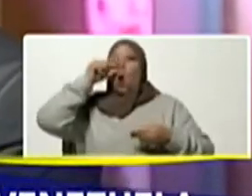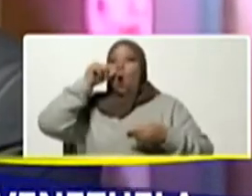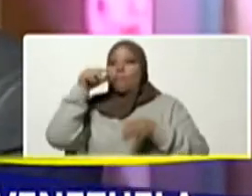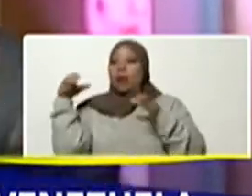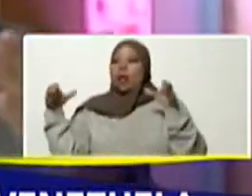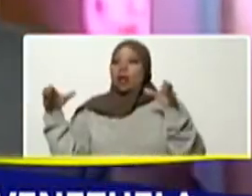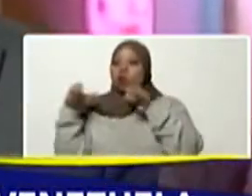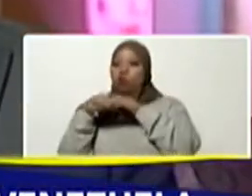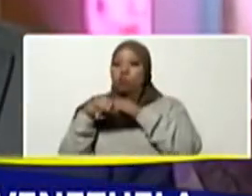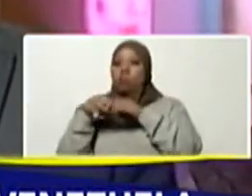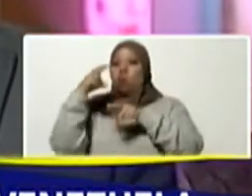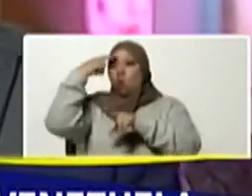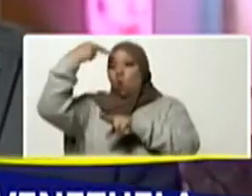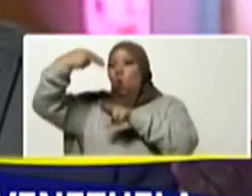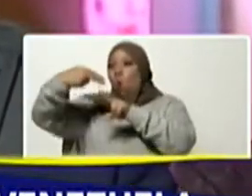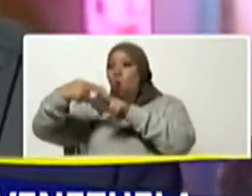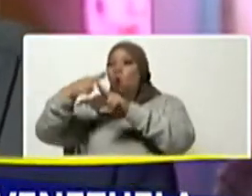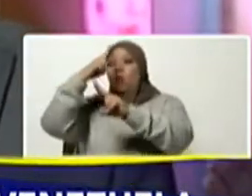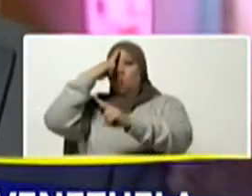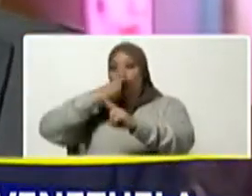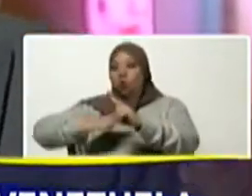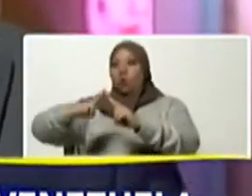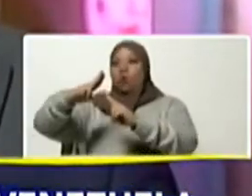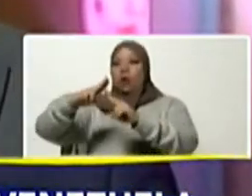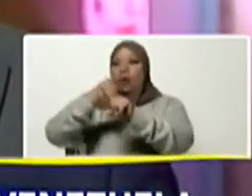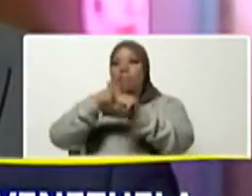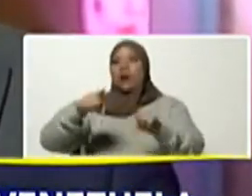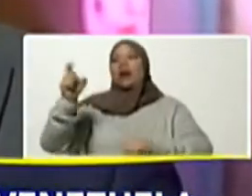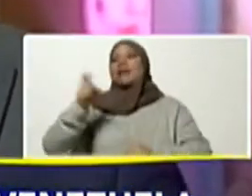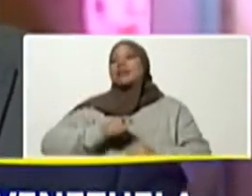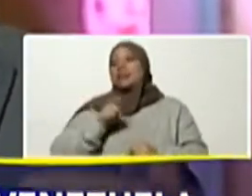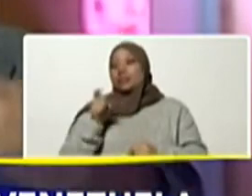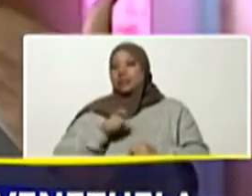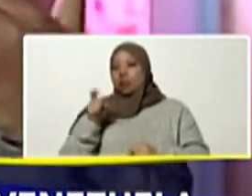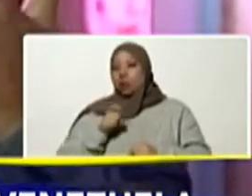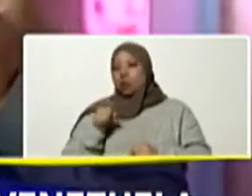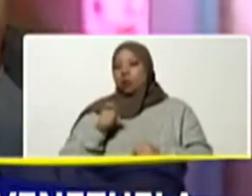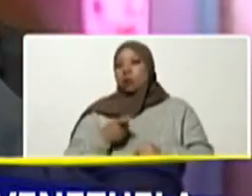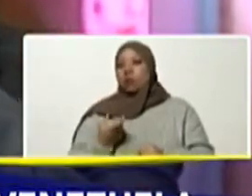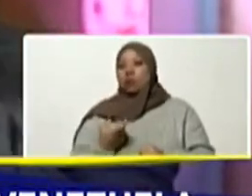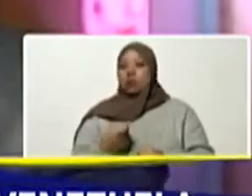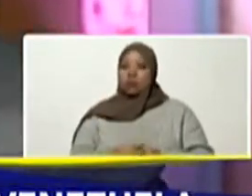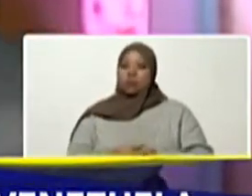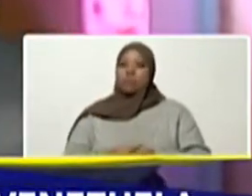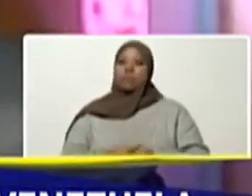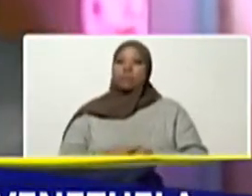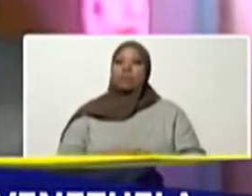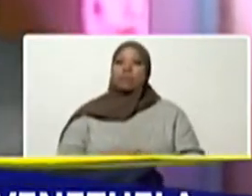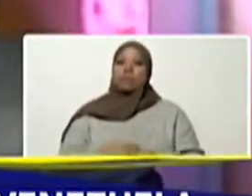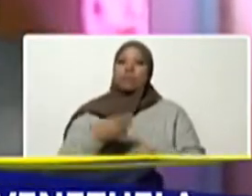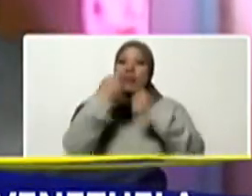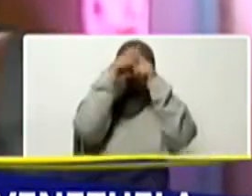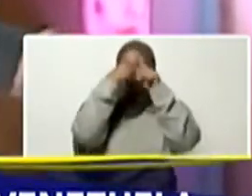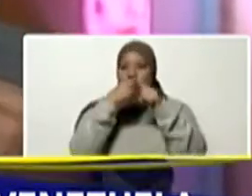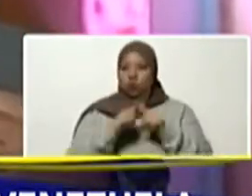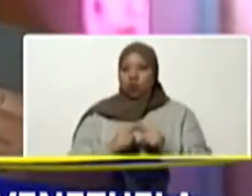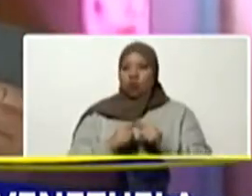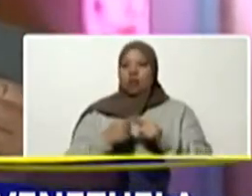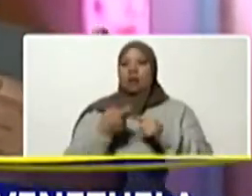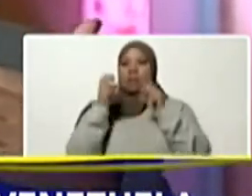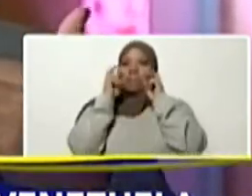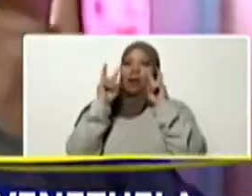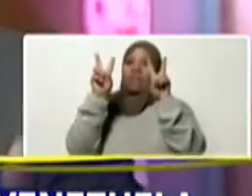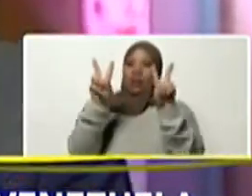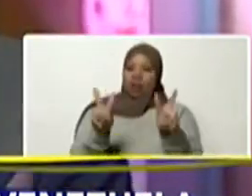todos muy meritorios, pero era necesario hacer balance para